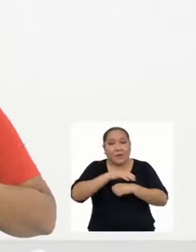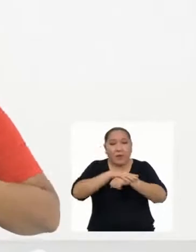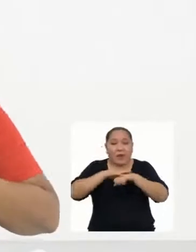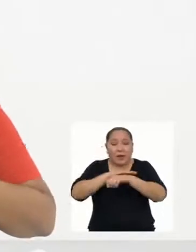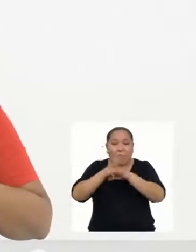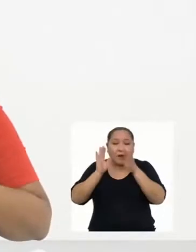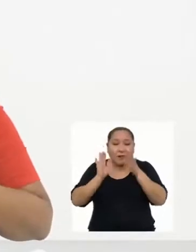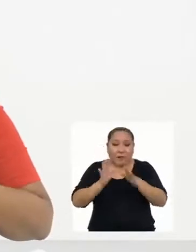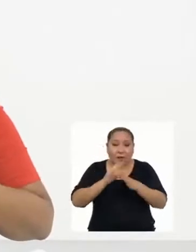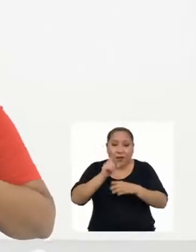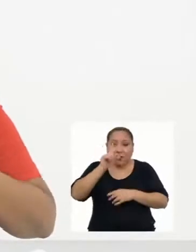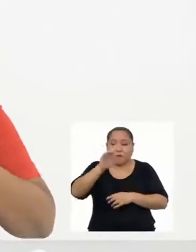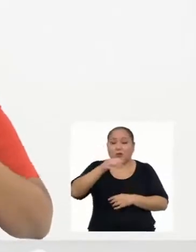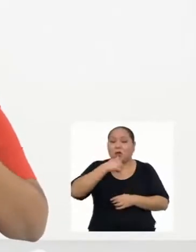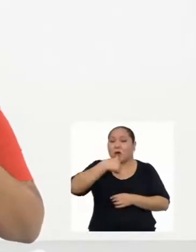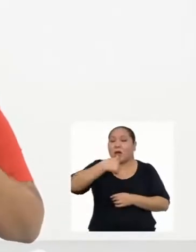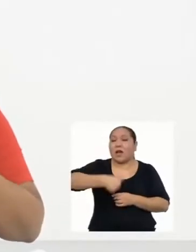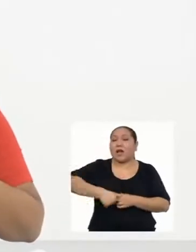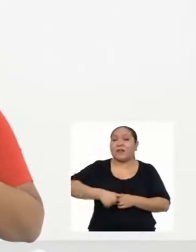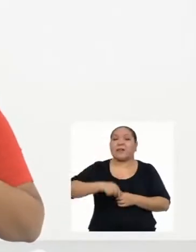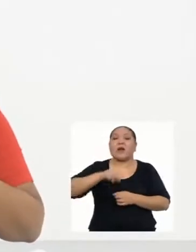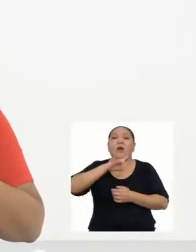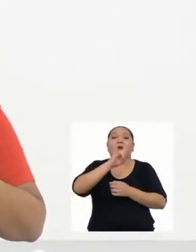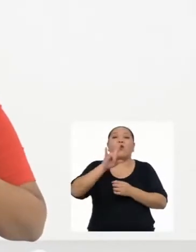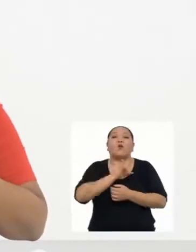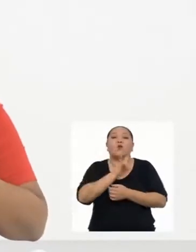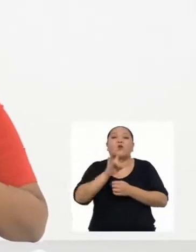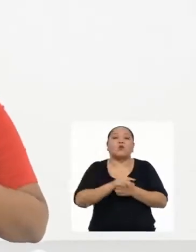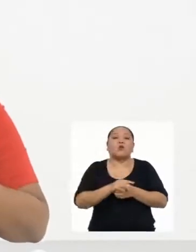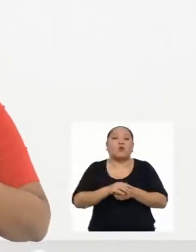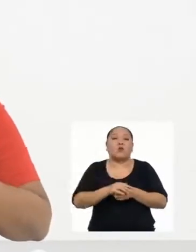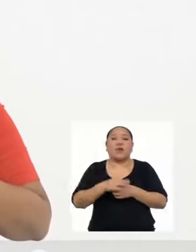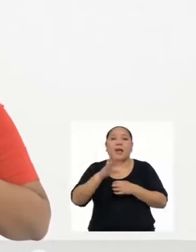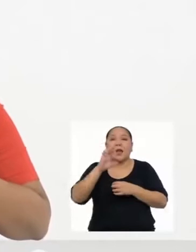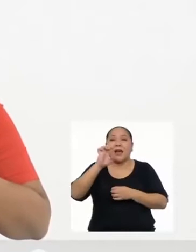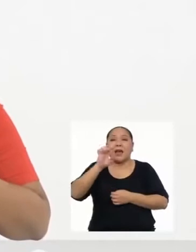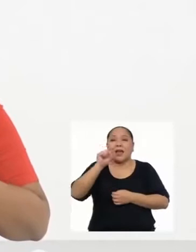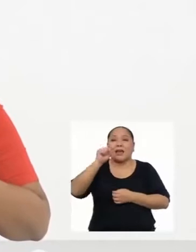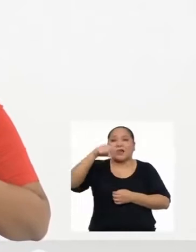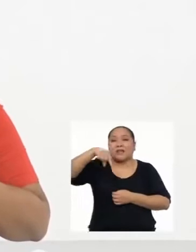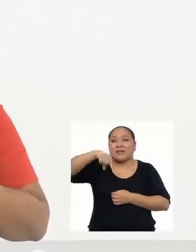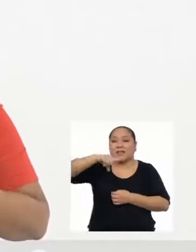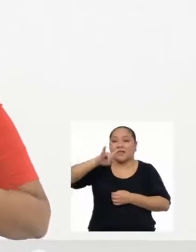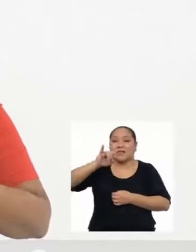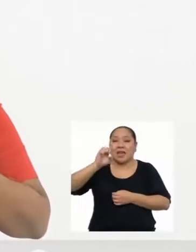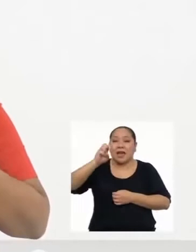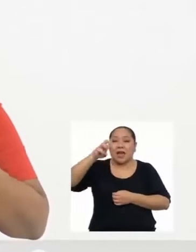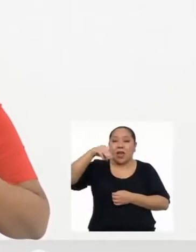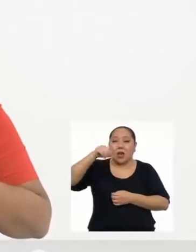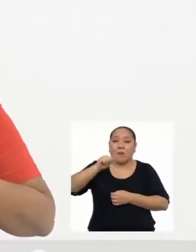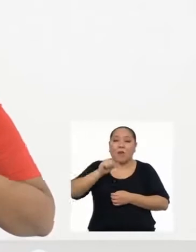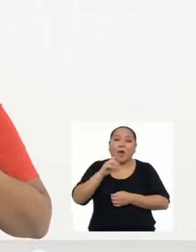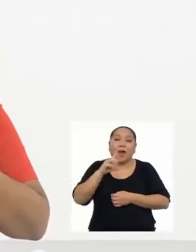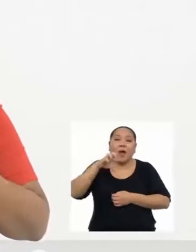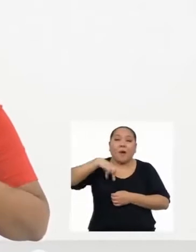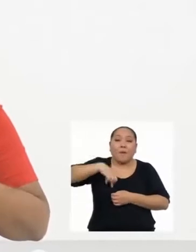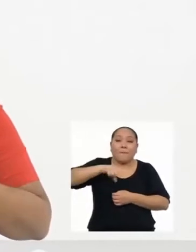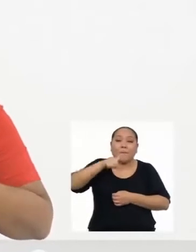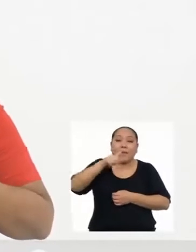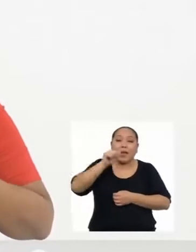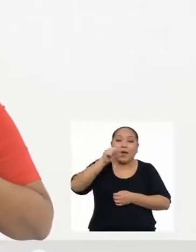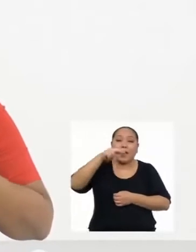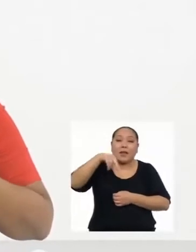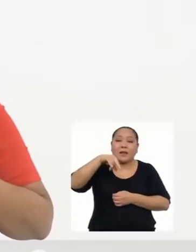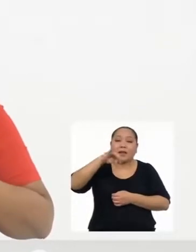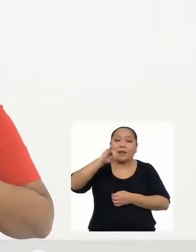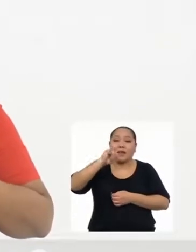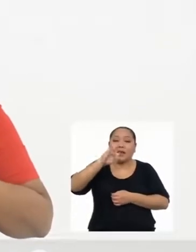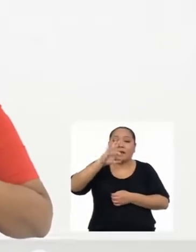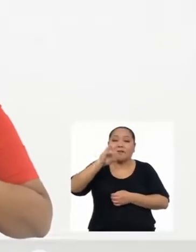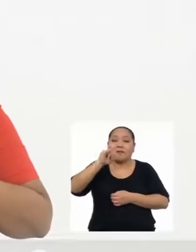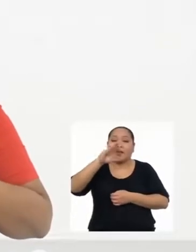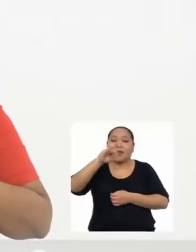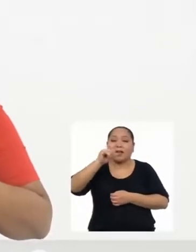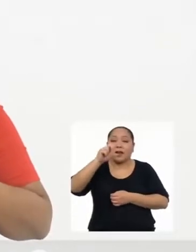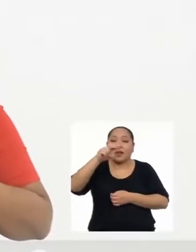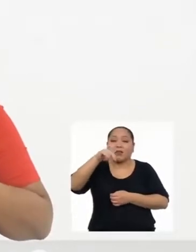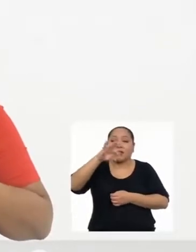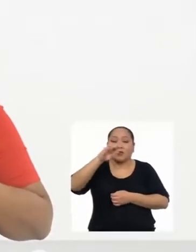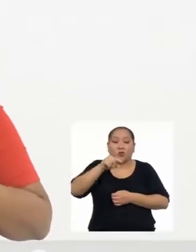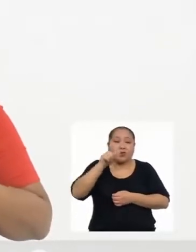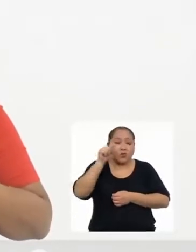necesario que utilices un esquema de planificación. No hay un modelo fijo. Tú puedes organizar tus ideas